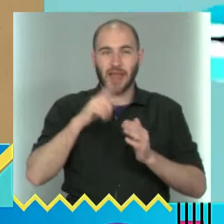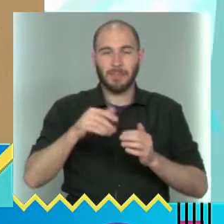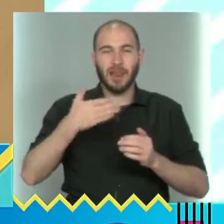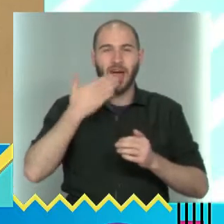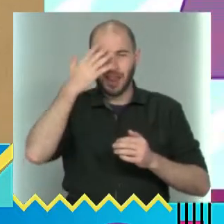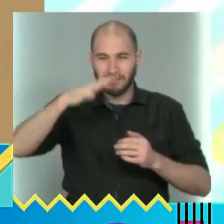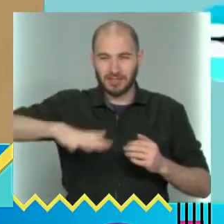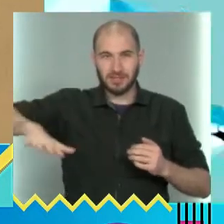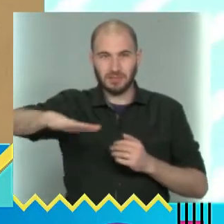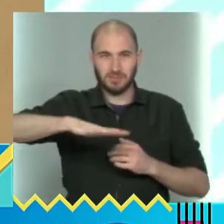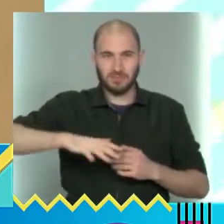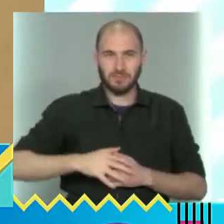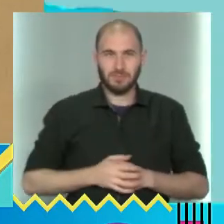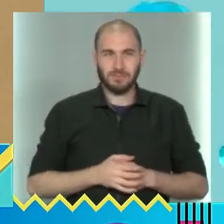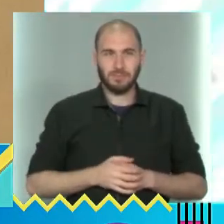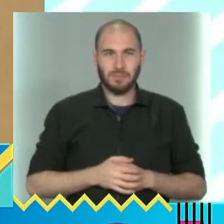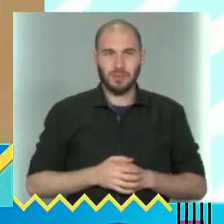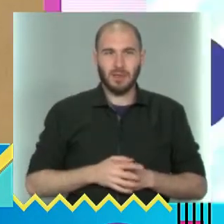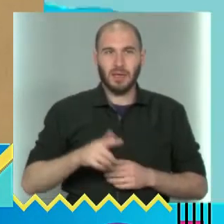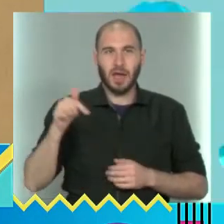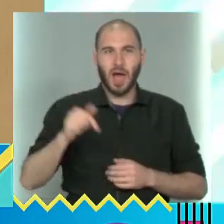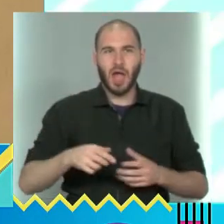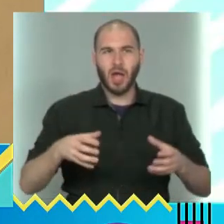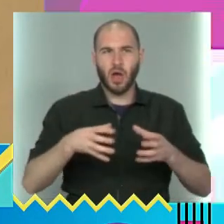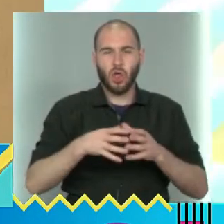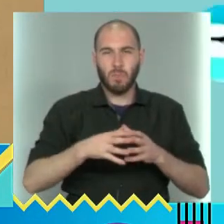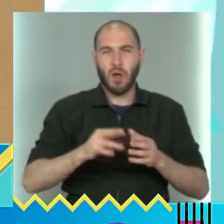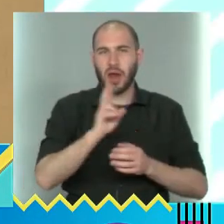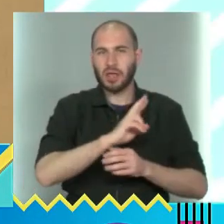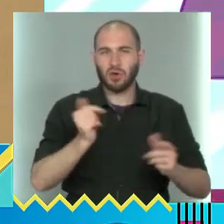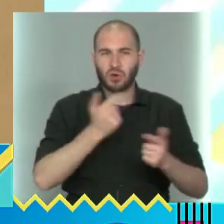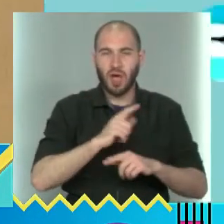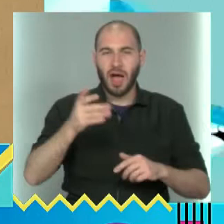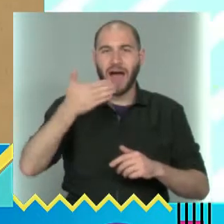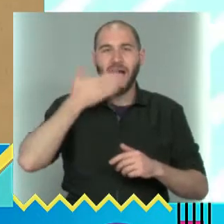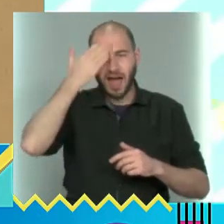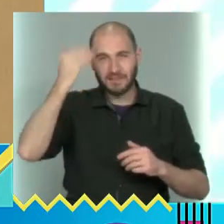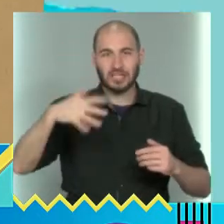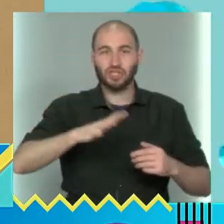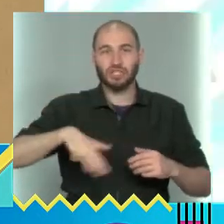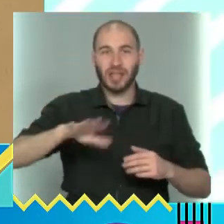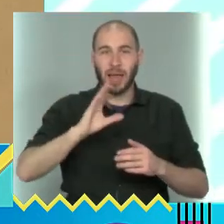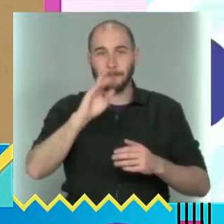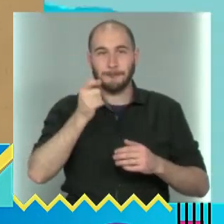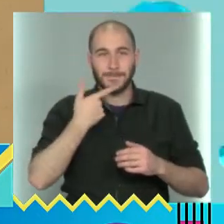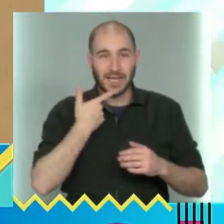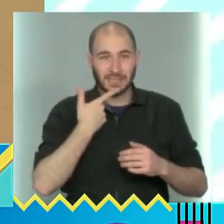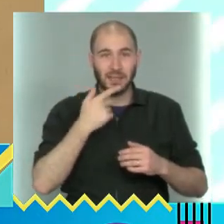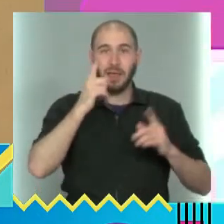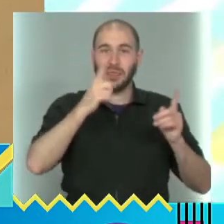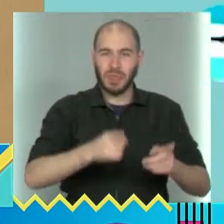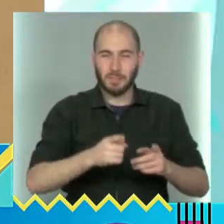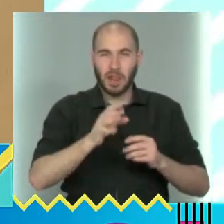en general, en donde va a ser básicamente un partido laico árabe socialista como el Baas y